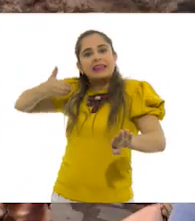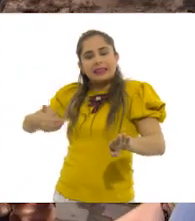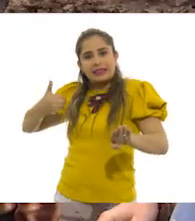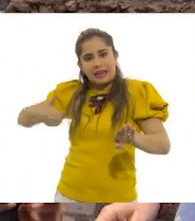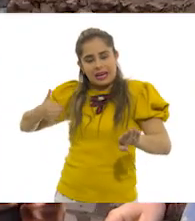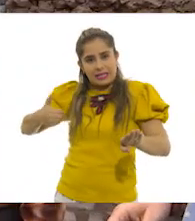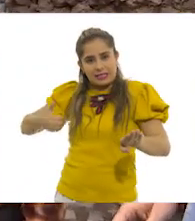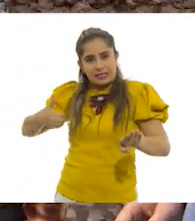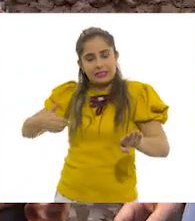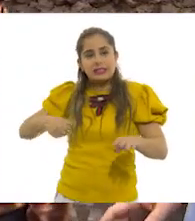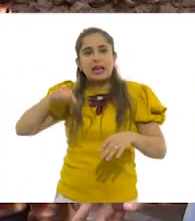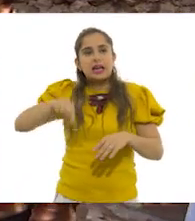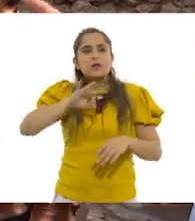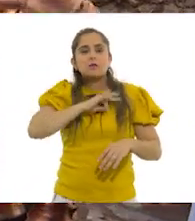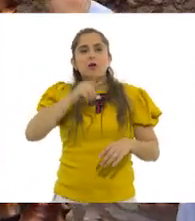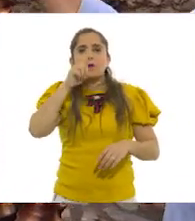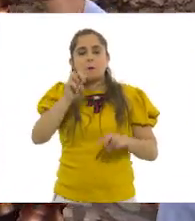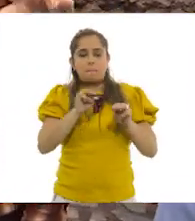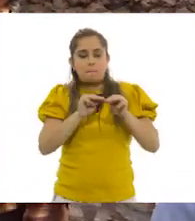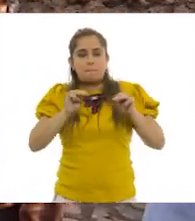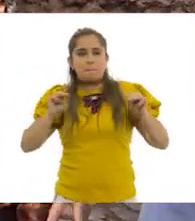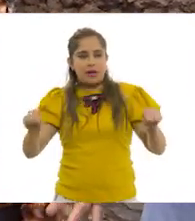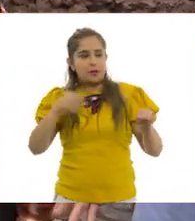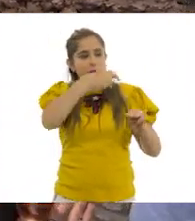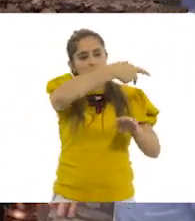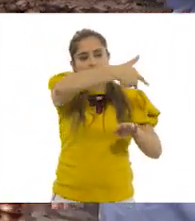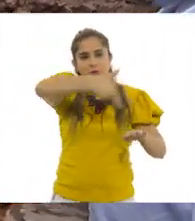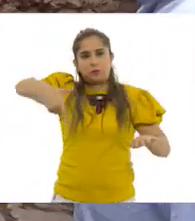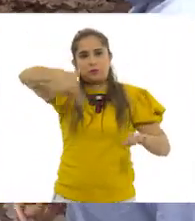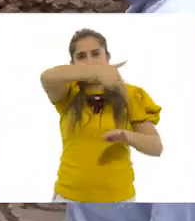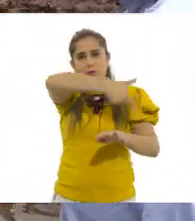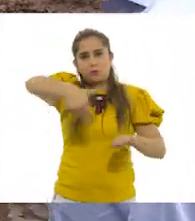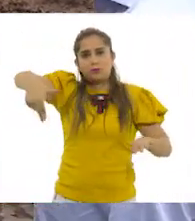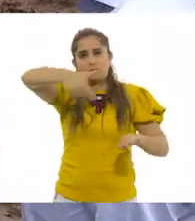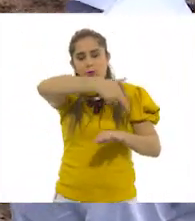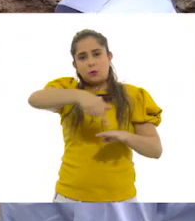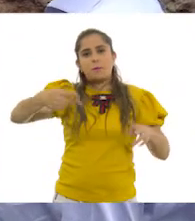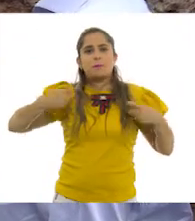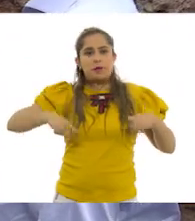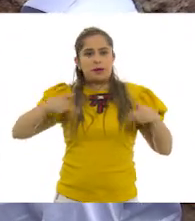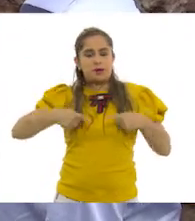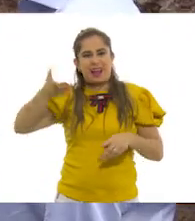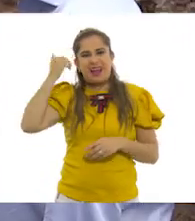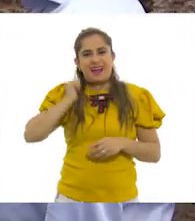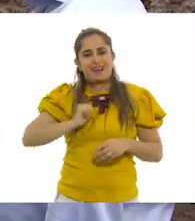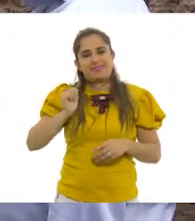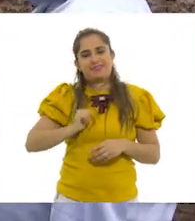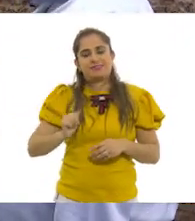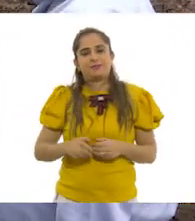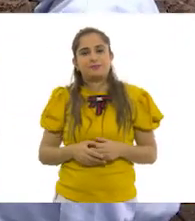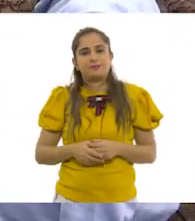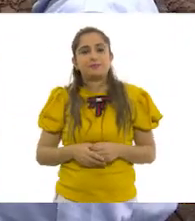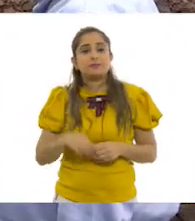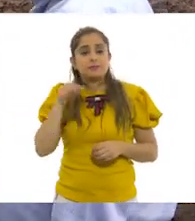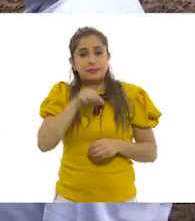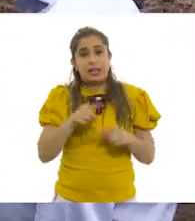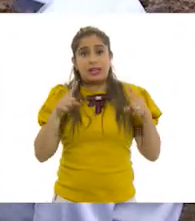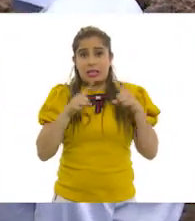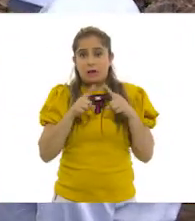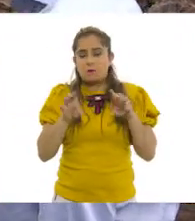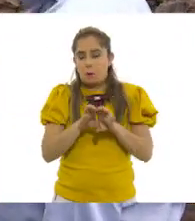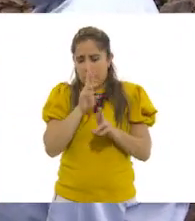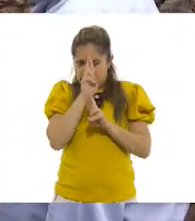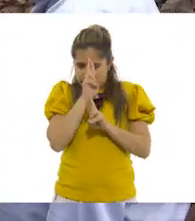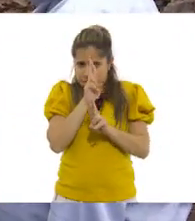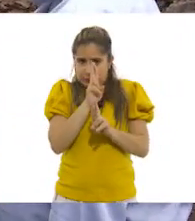un andador como de 1 metro de ancho. ¿Y por aquí podría pasar gente? Podría pasar gente, sí, pero eran templos muy sagrados,